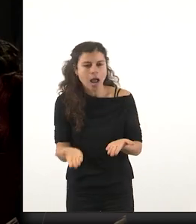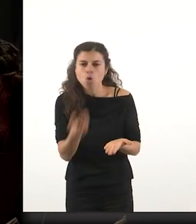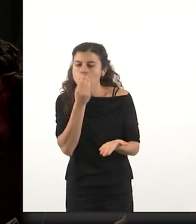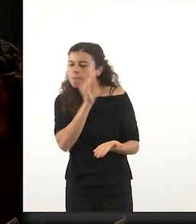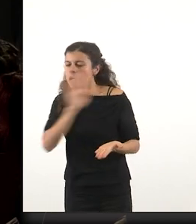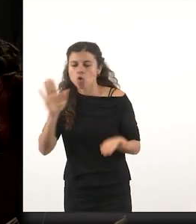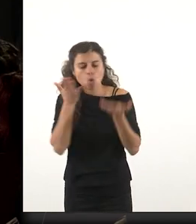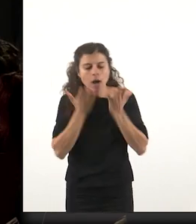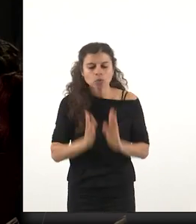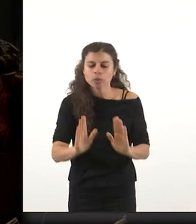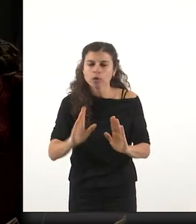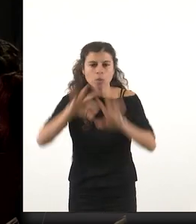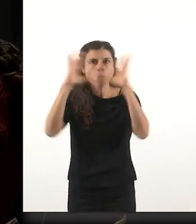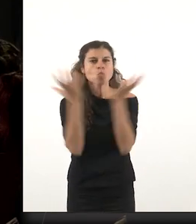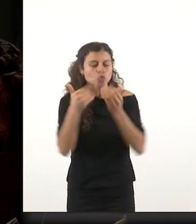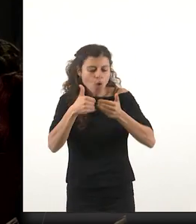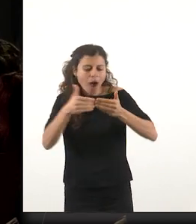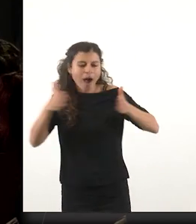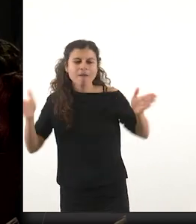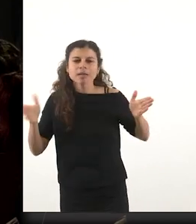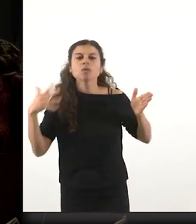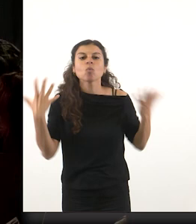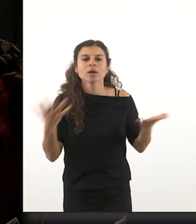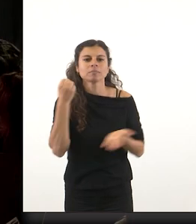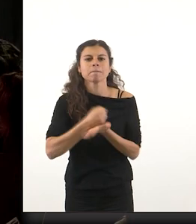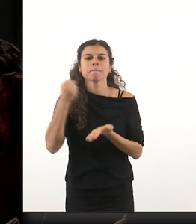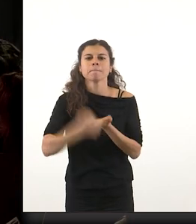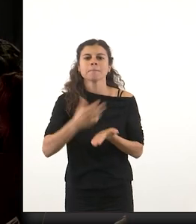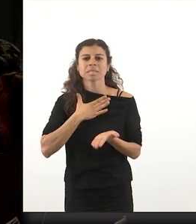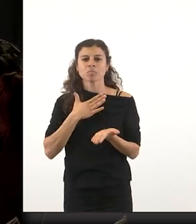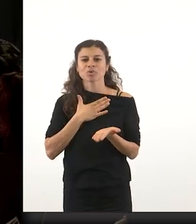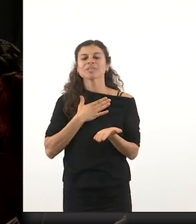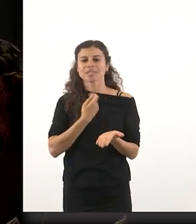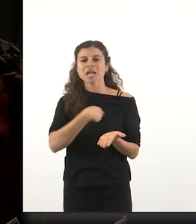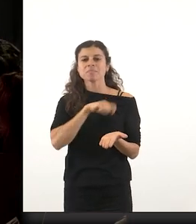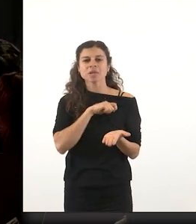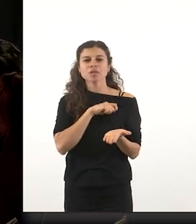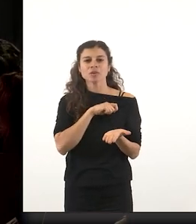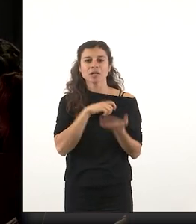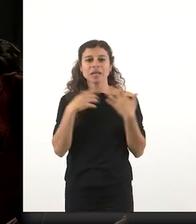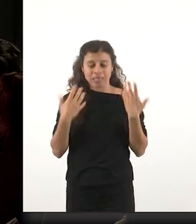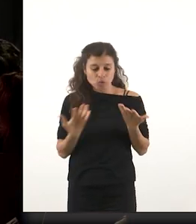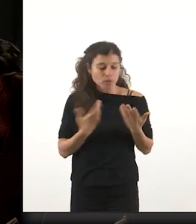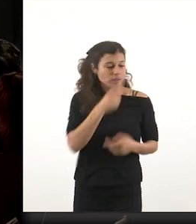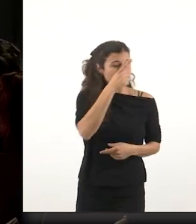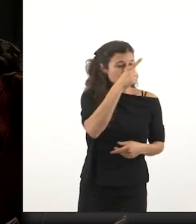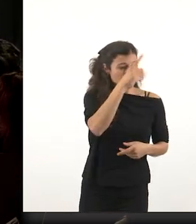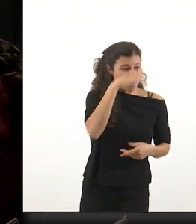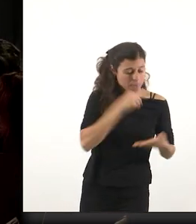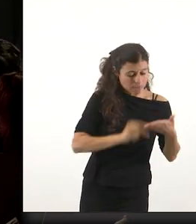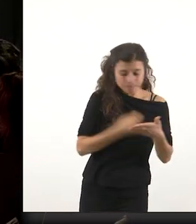de este mundo, sin duda era mi pasaporte. Así que Nahuel, desde que nació, con una firma de su padre y otra